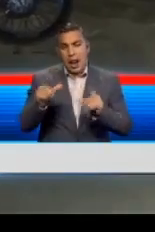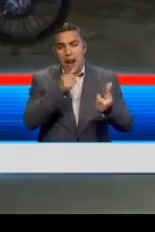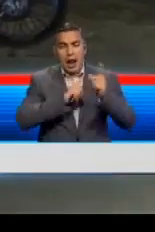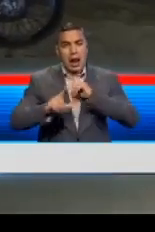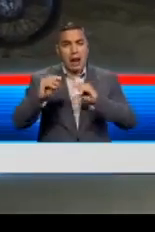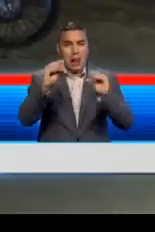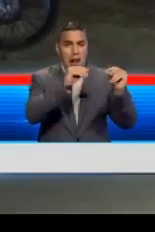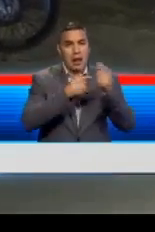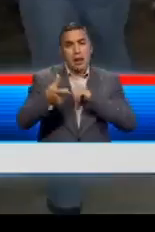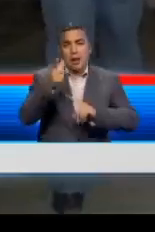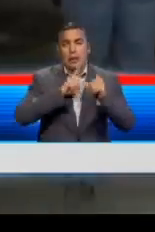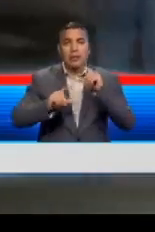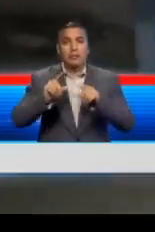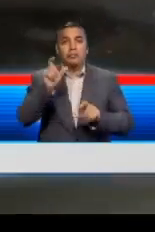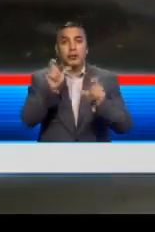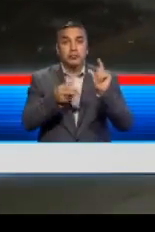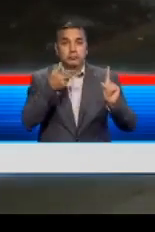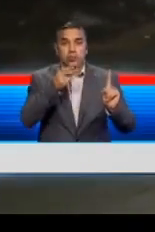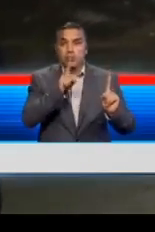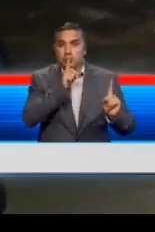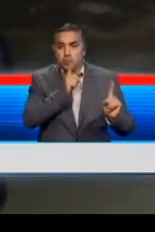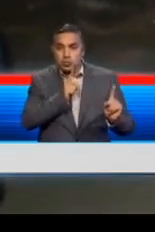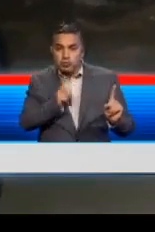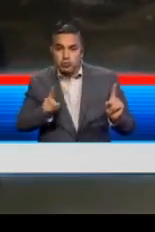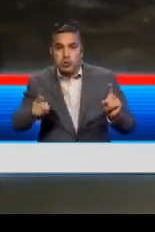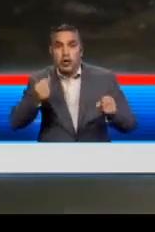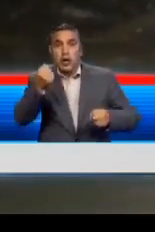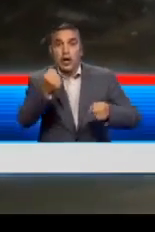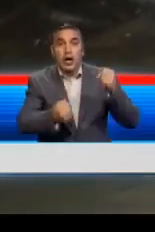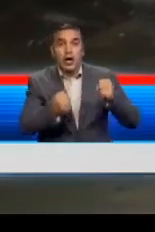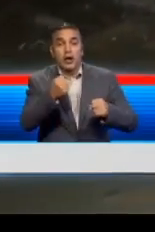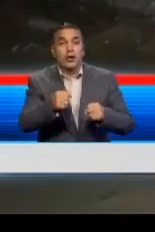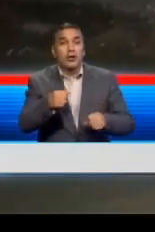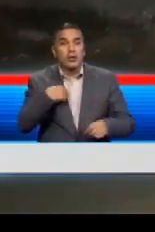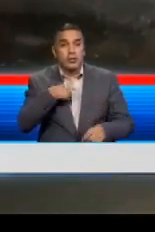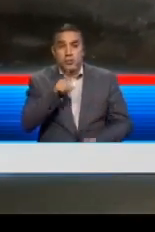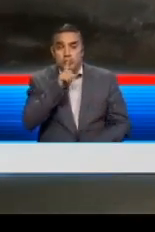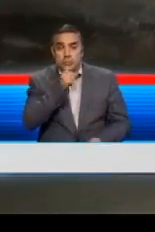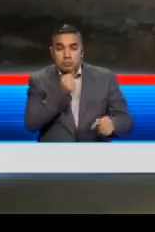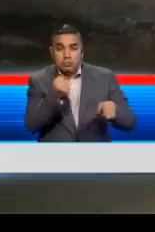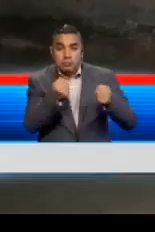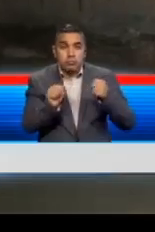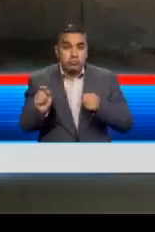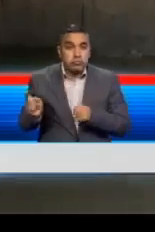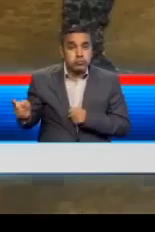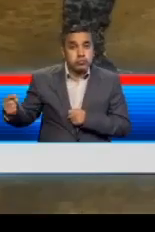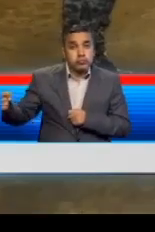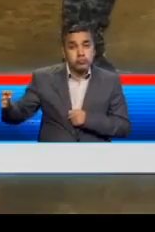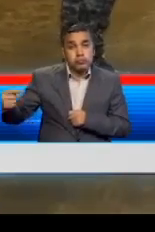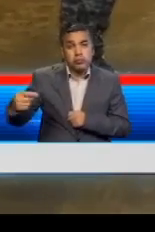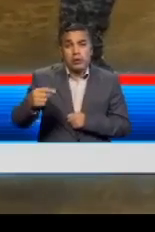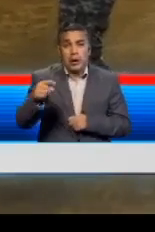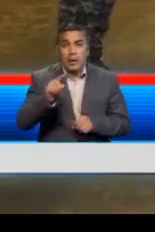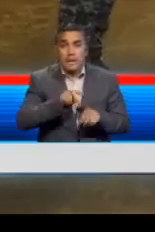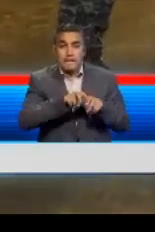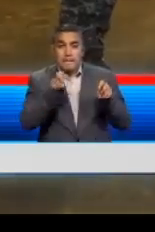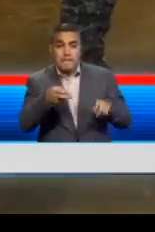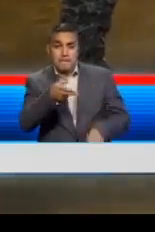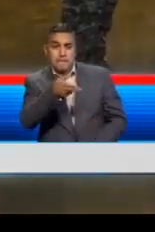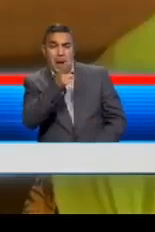fueron sorprendidas por sicarios que se movilizaban a bordo de un automóvil gris, quienes les propinaron varios